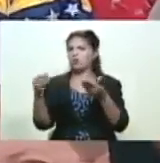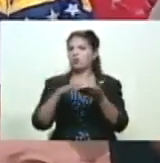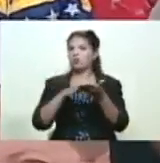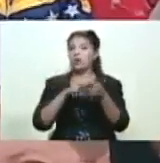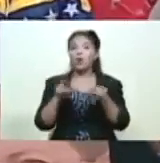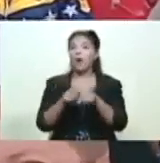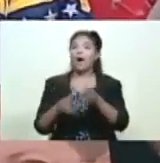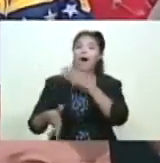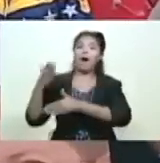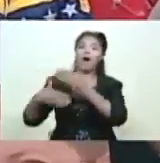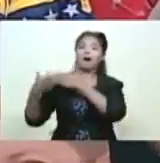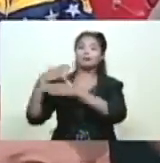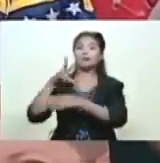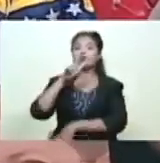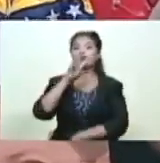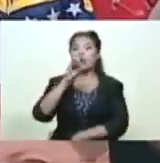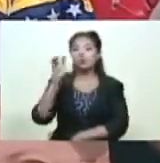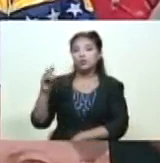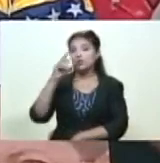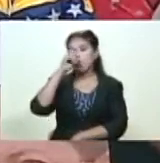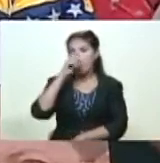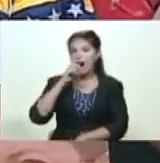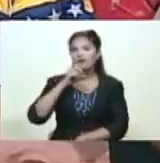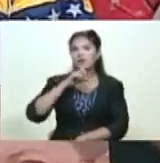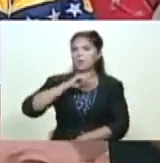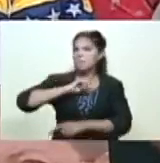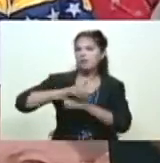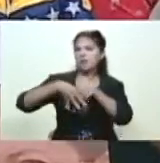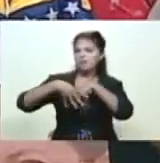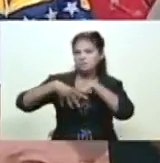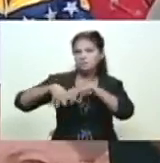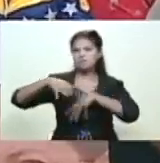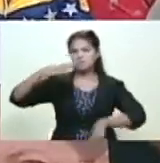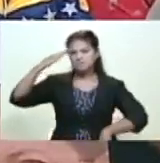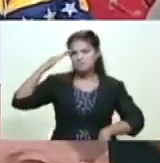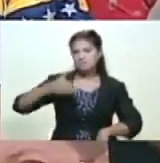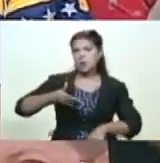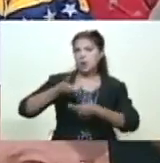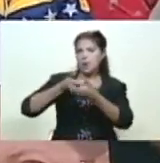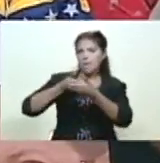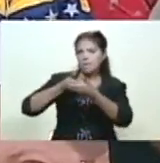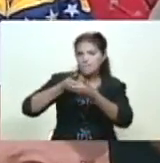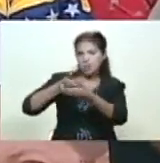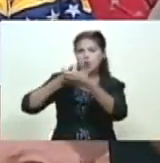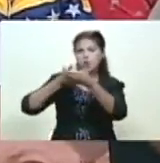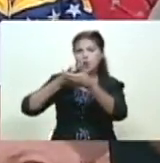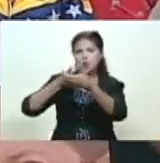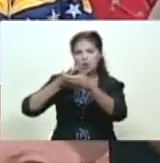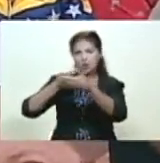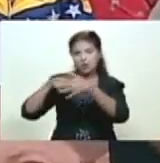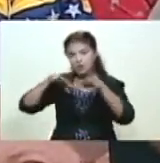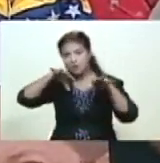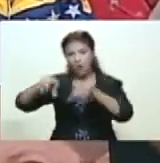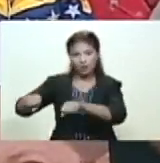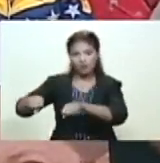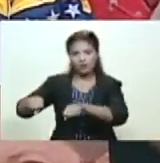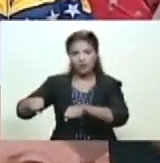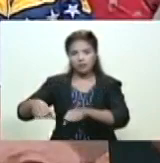hace 200, 300 años, mandando ejércitos, mandando cañones, disparando,